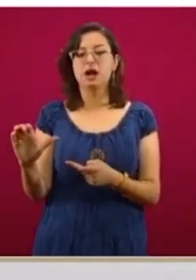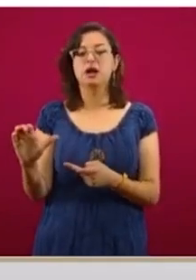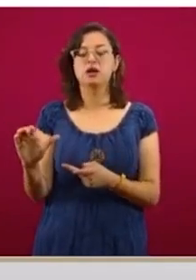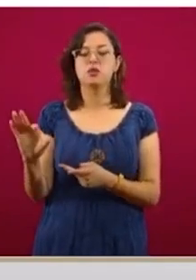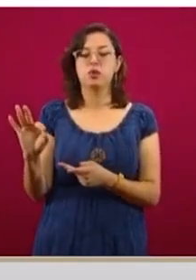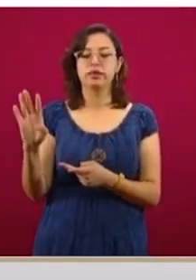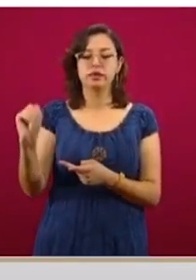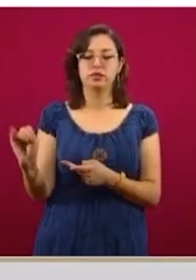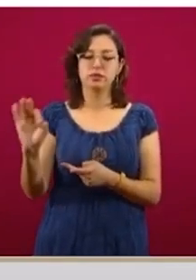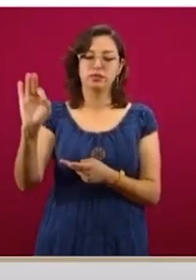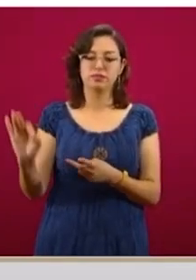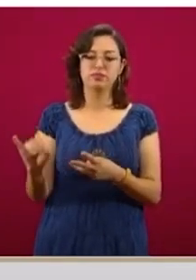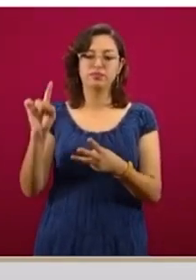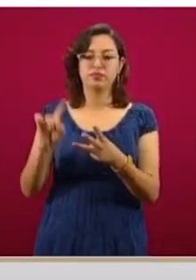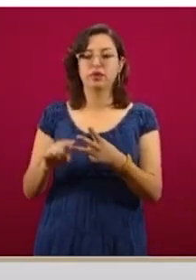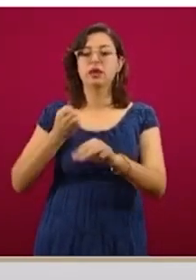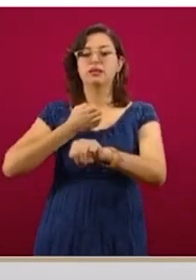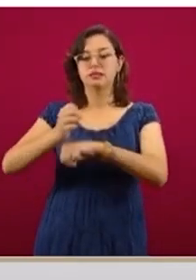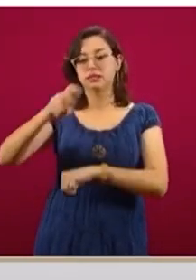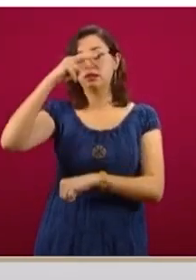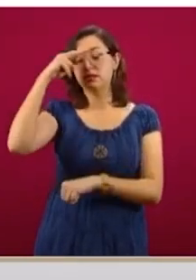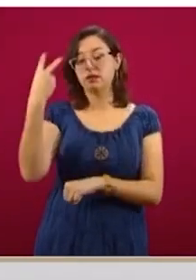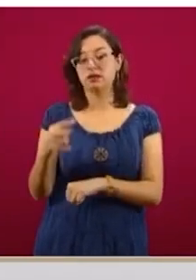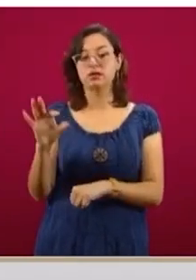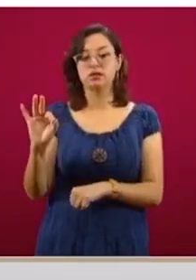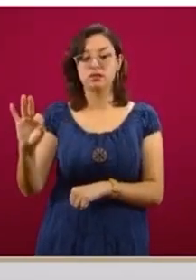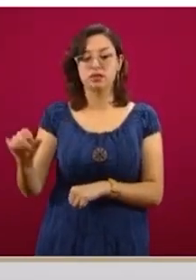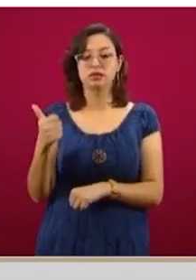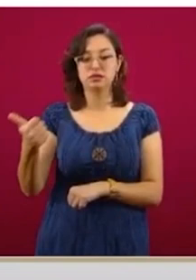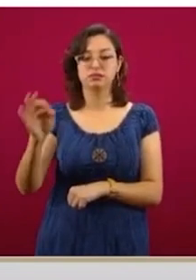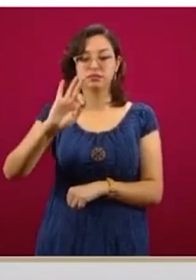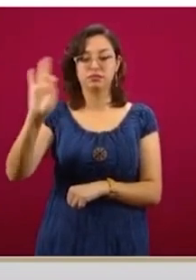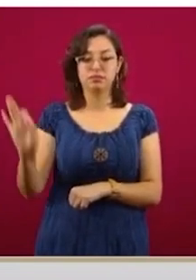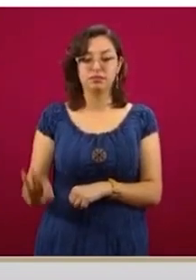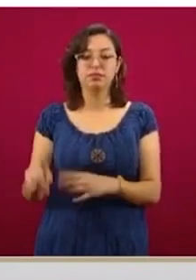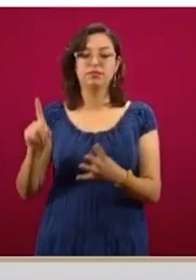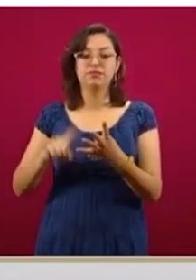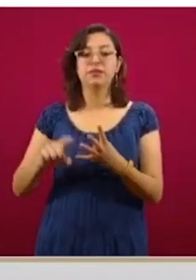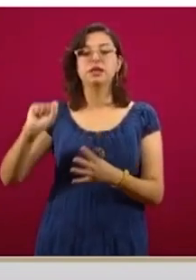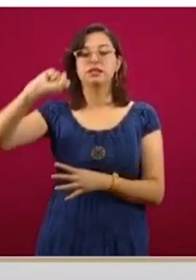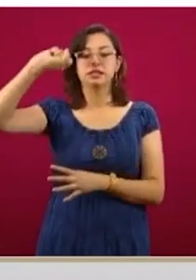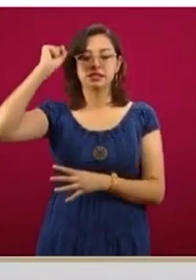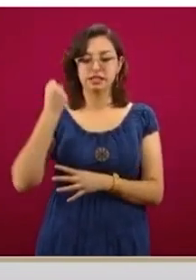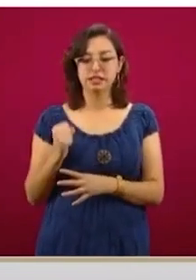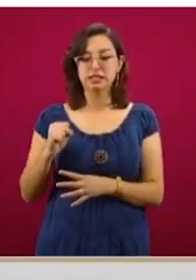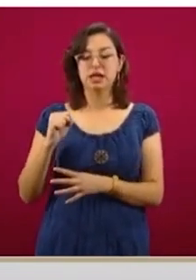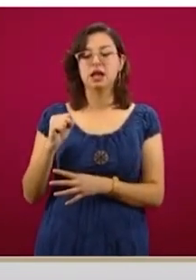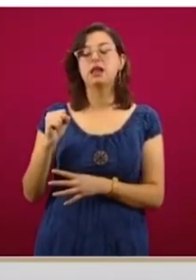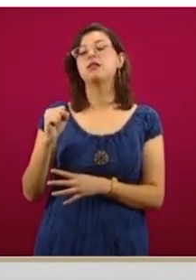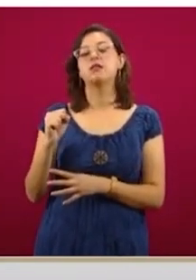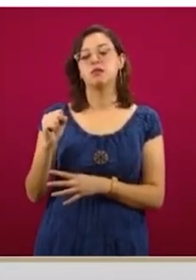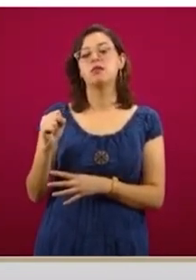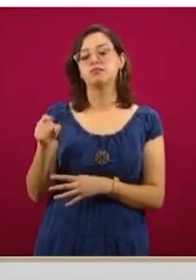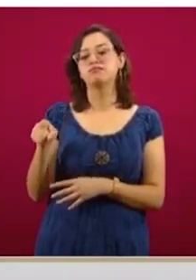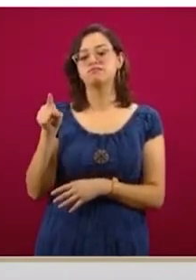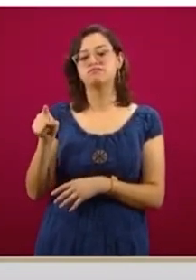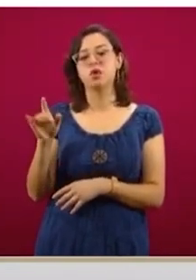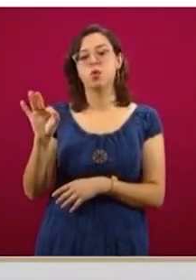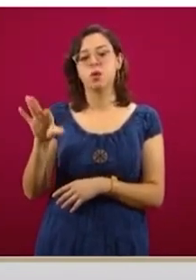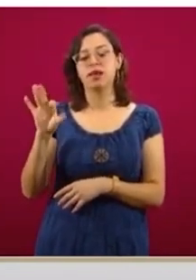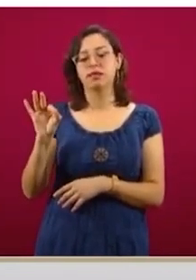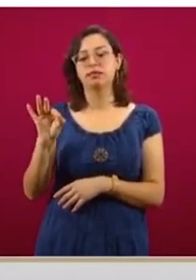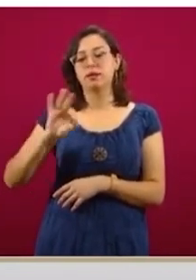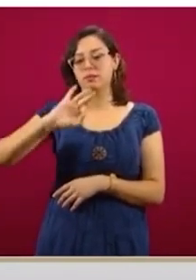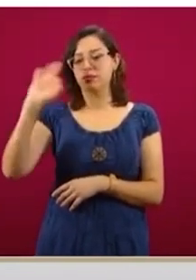un 49%, el Estado de México con 46%, y aquí es Sinaloa, en el caso de camas críticas, el que tiene arriba de